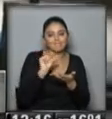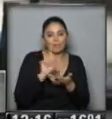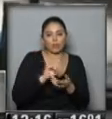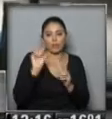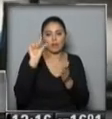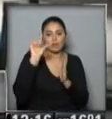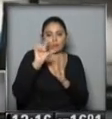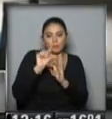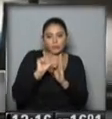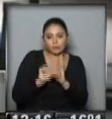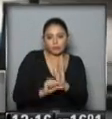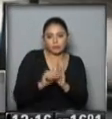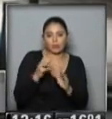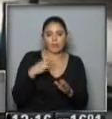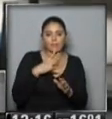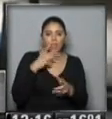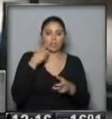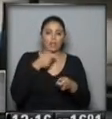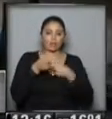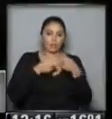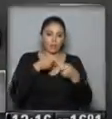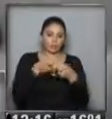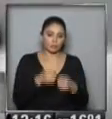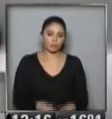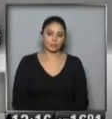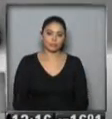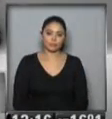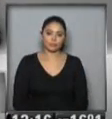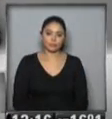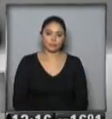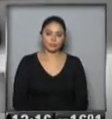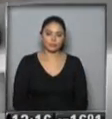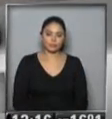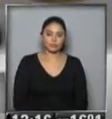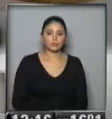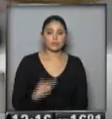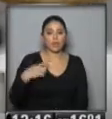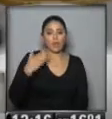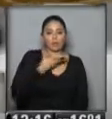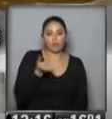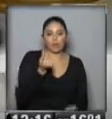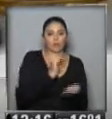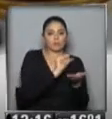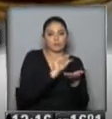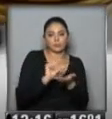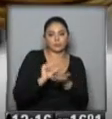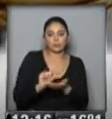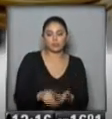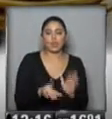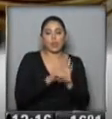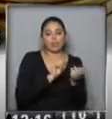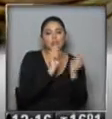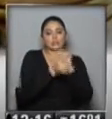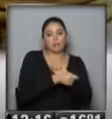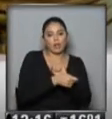menos, por el descenso de la actividad económica. A los recortes sucesivos en el gasto público, reformas laborales que reducen